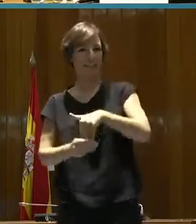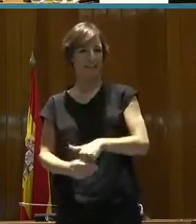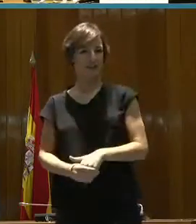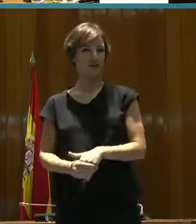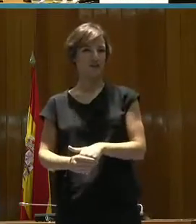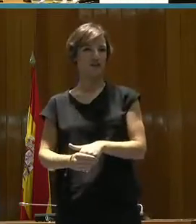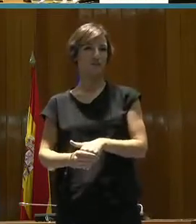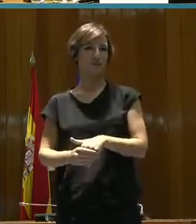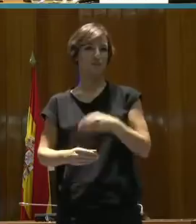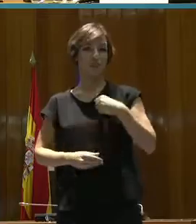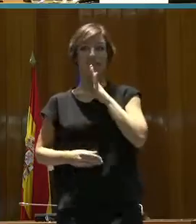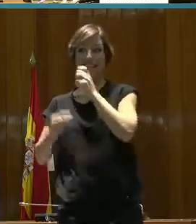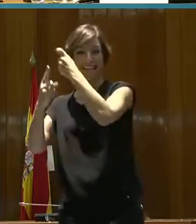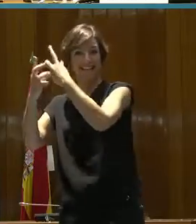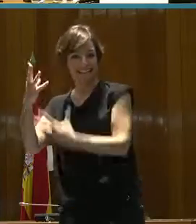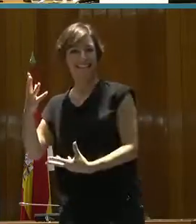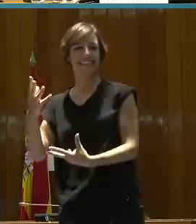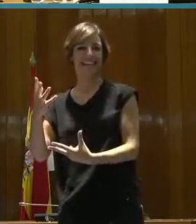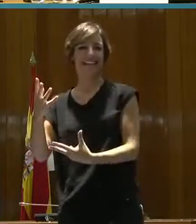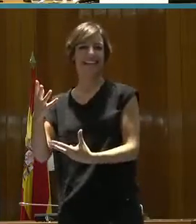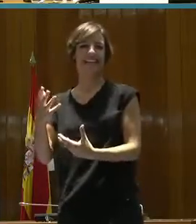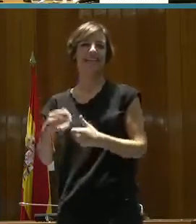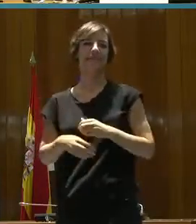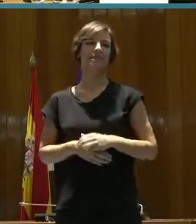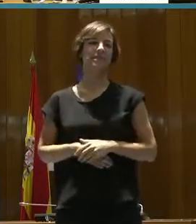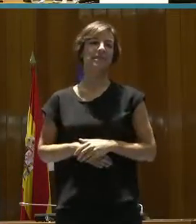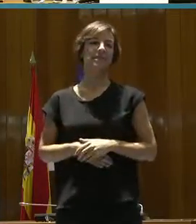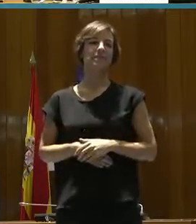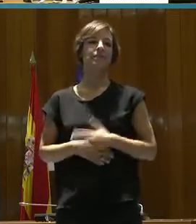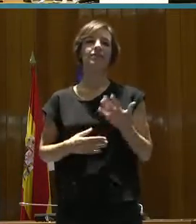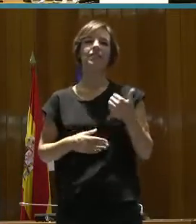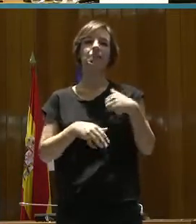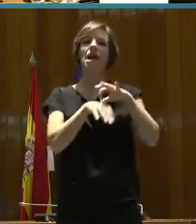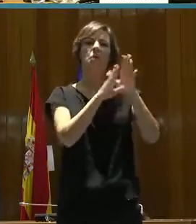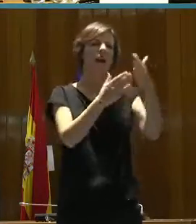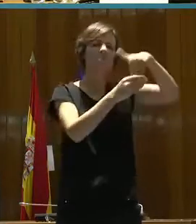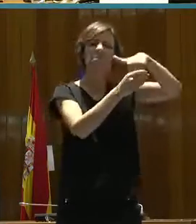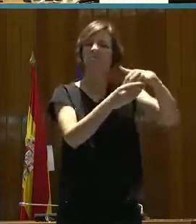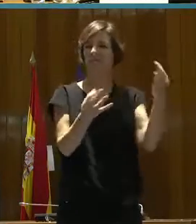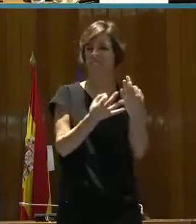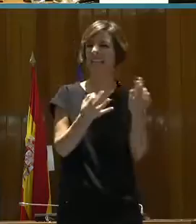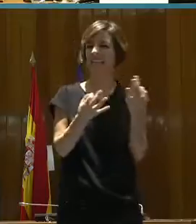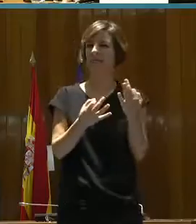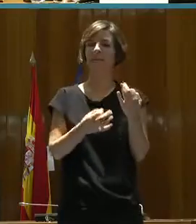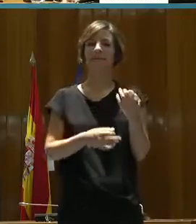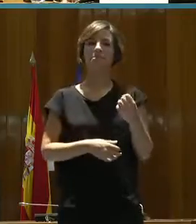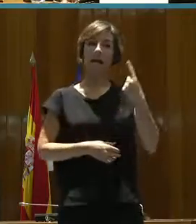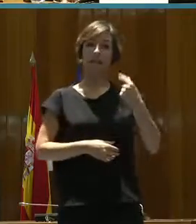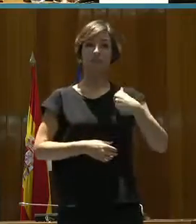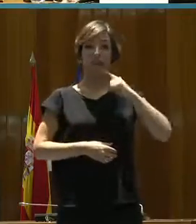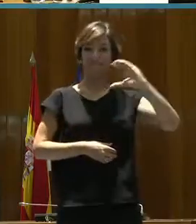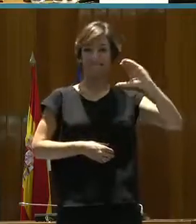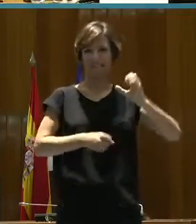de esa lista que ya denominamos checklist. ¿Y qué es lo que contiene este manual? Que es la parte más voluminosa